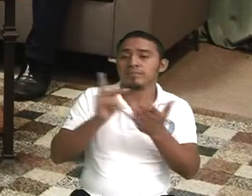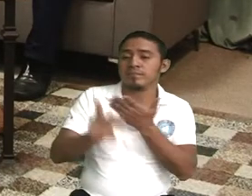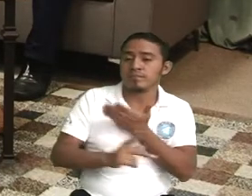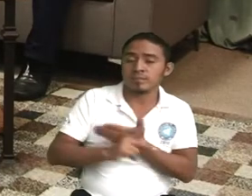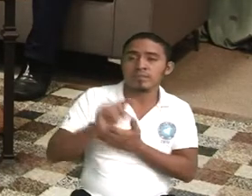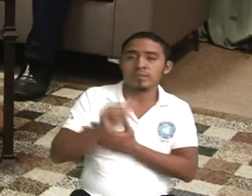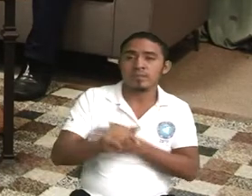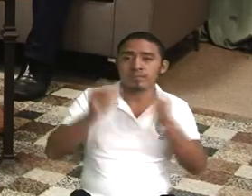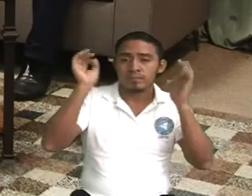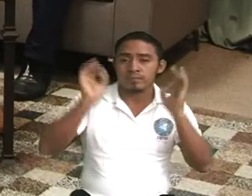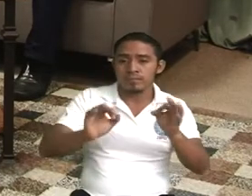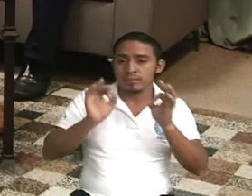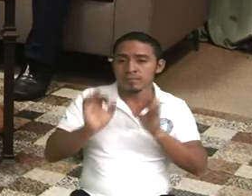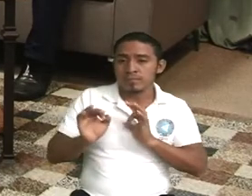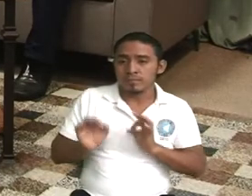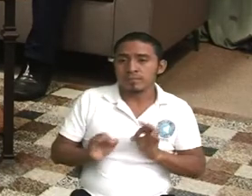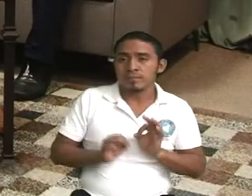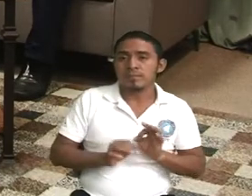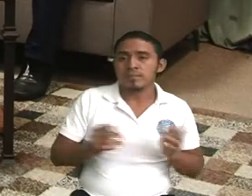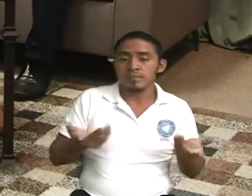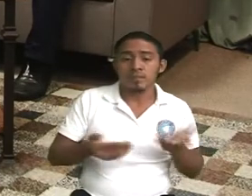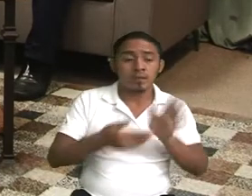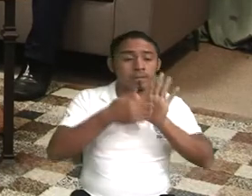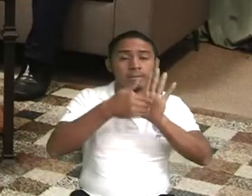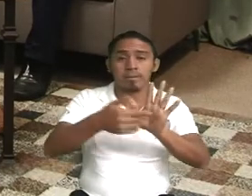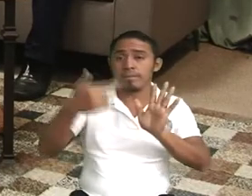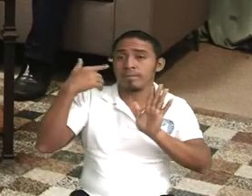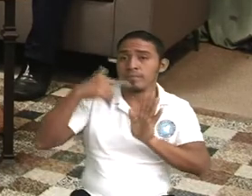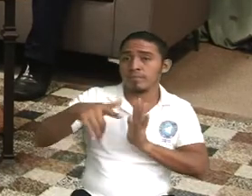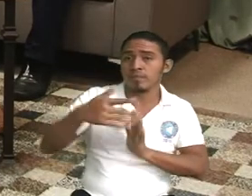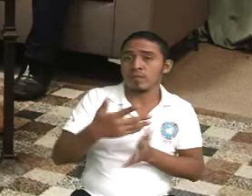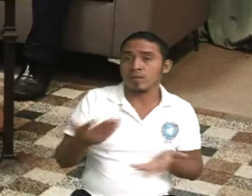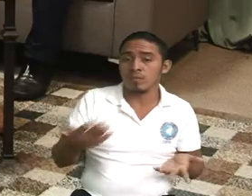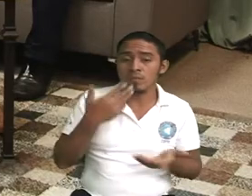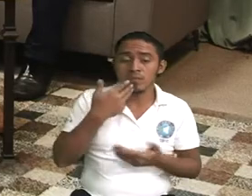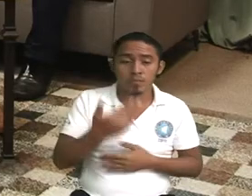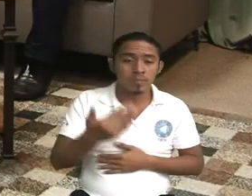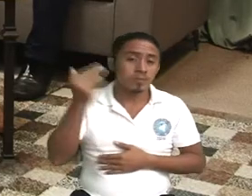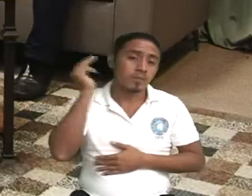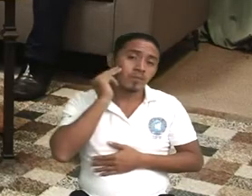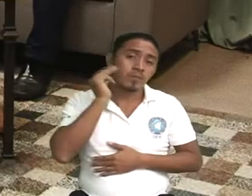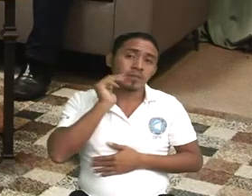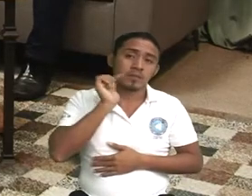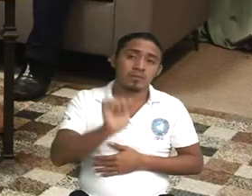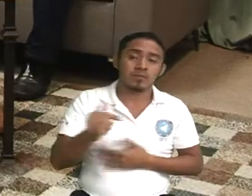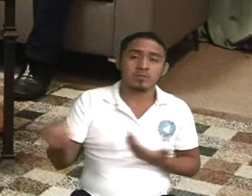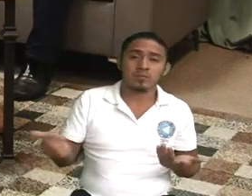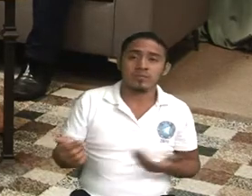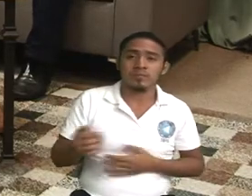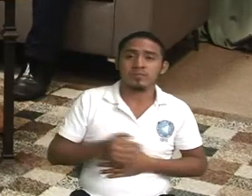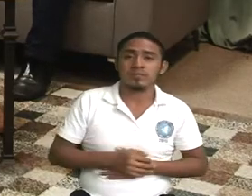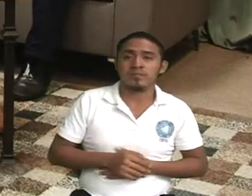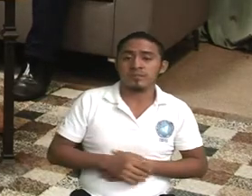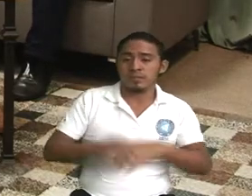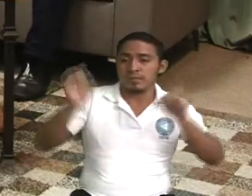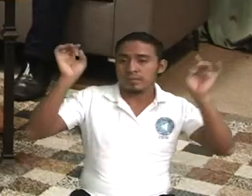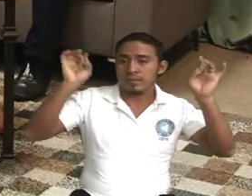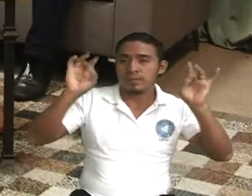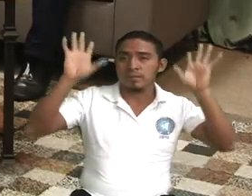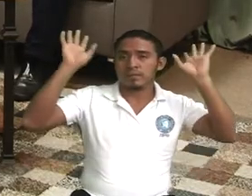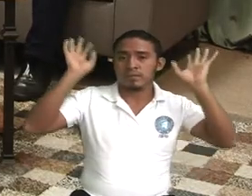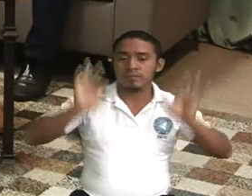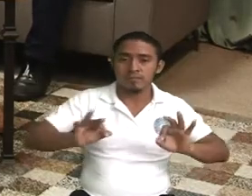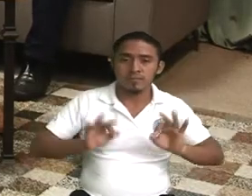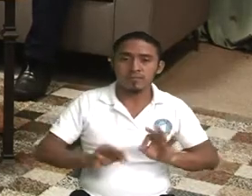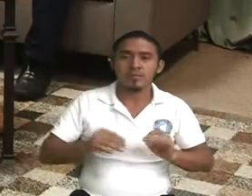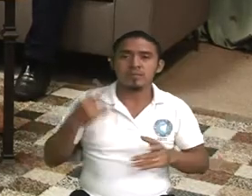sido exitosas, como un reconocimiento a su condición de madre y a su condición de éxito, que es un